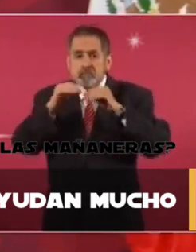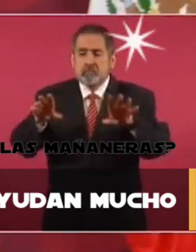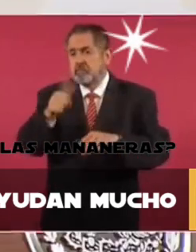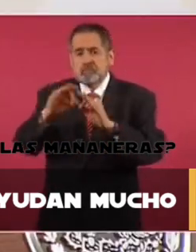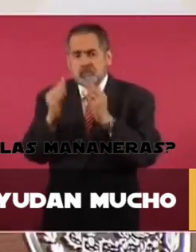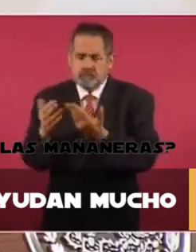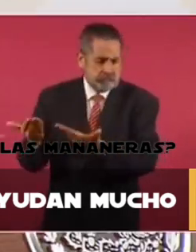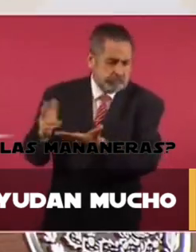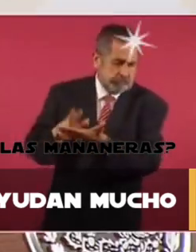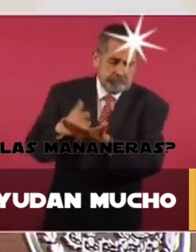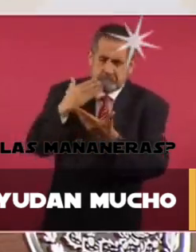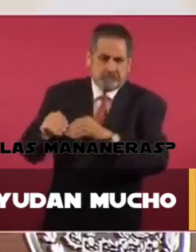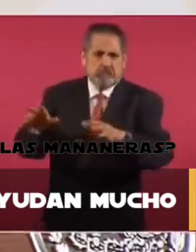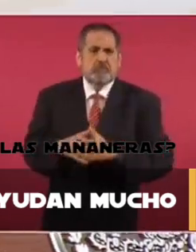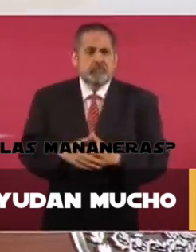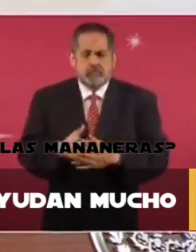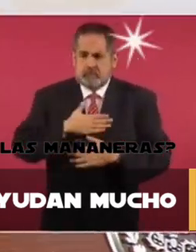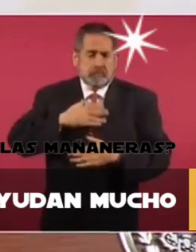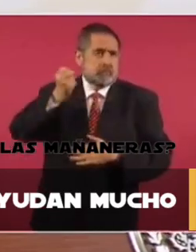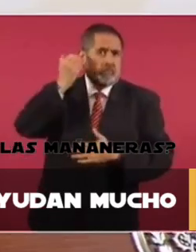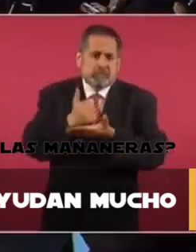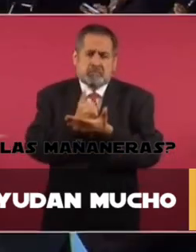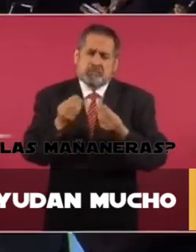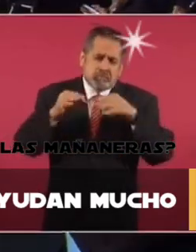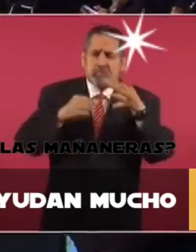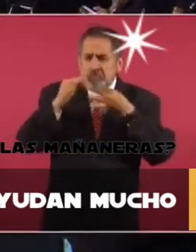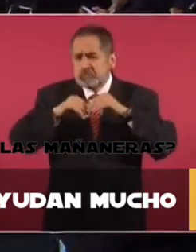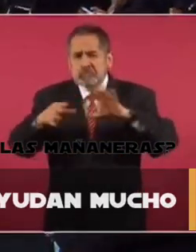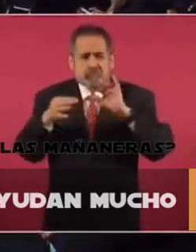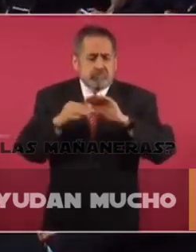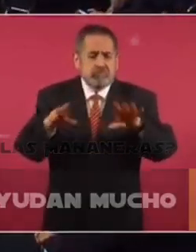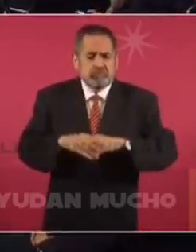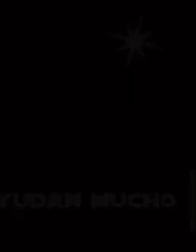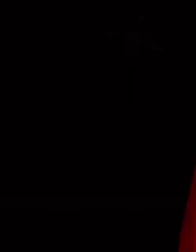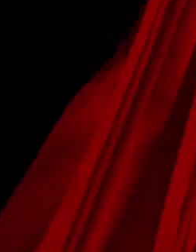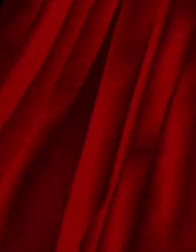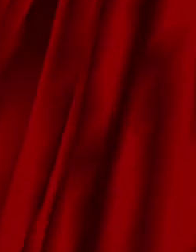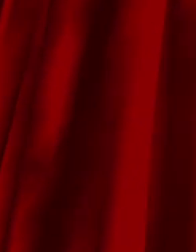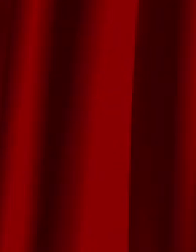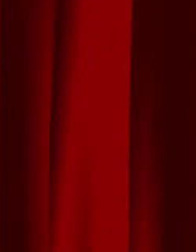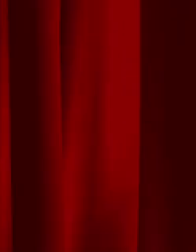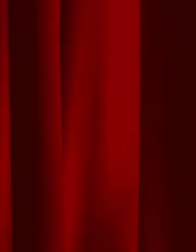informar, pues también va a ser válida. Esta a nosotros nos ha ayudado muchísimo, porque hemos resistido.